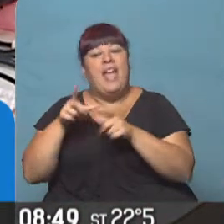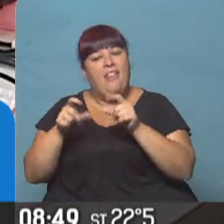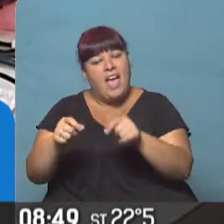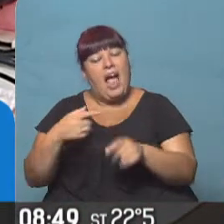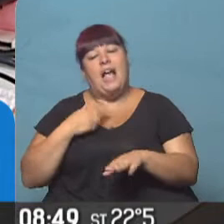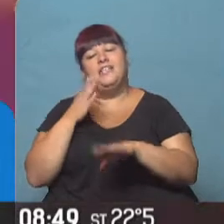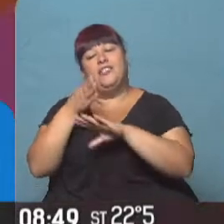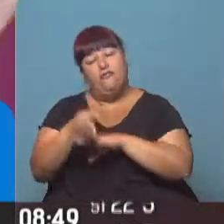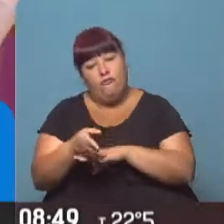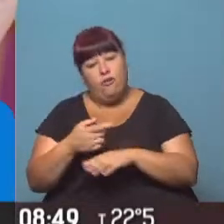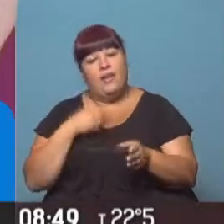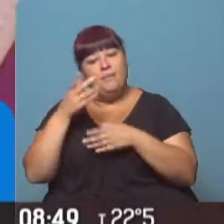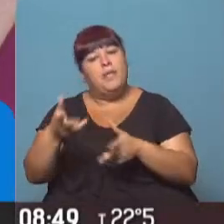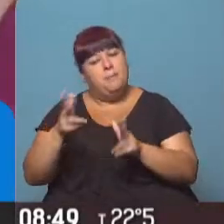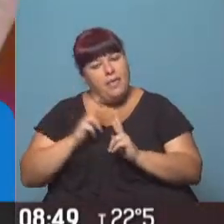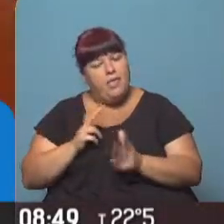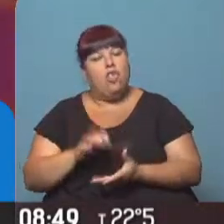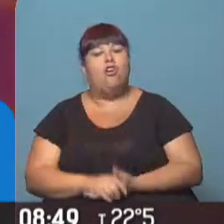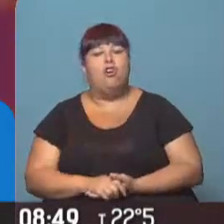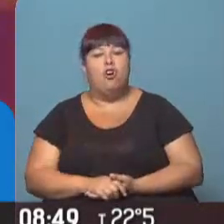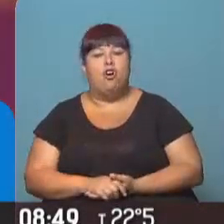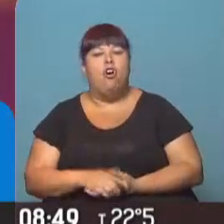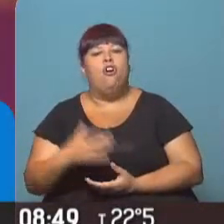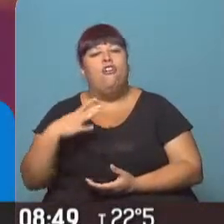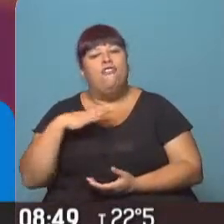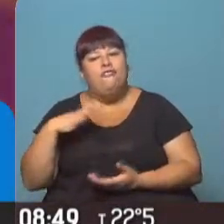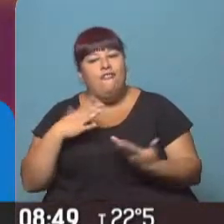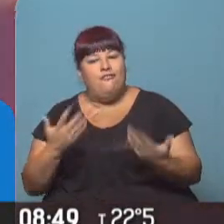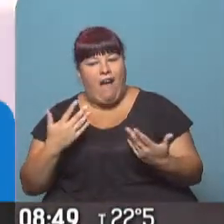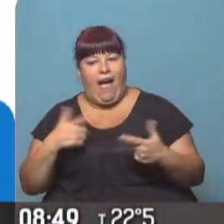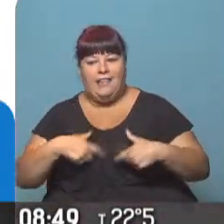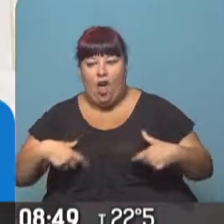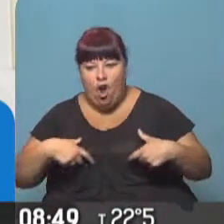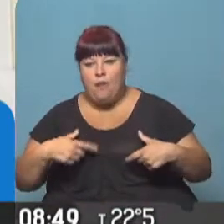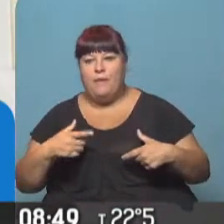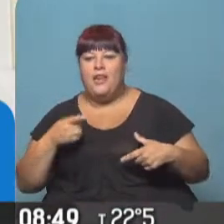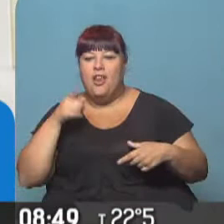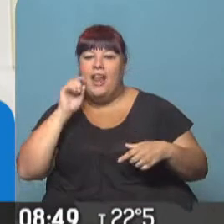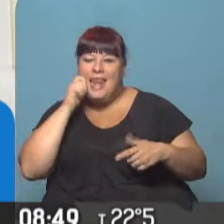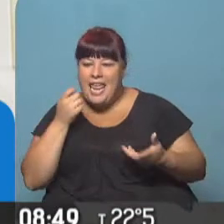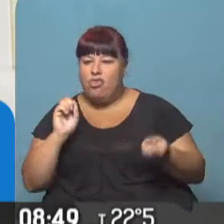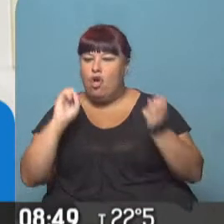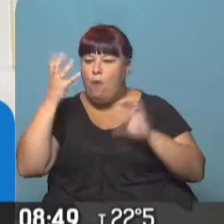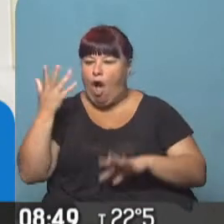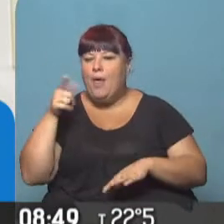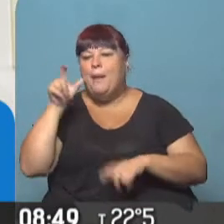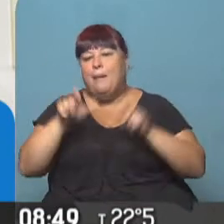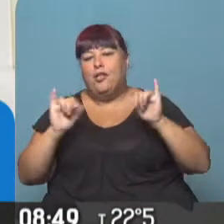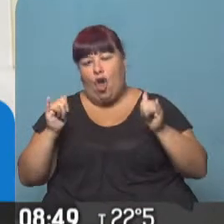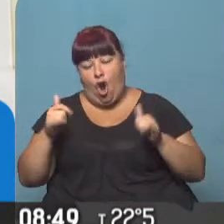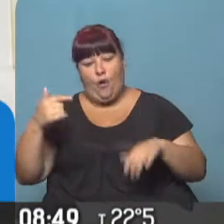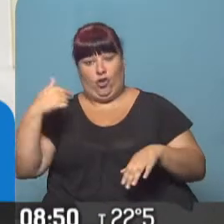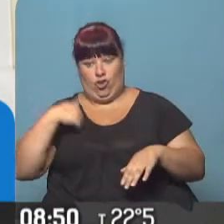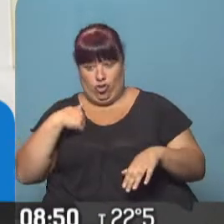una de las primeras consultas, ella me había dicho que faltaban corpiños que sean lindos, modernos, para gente joven. Yo